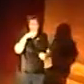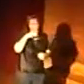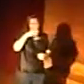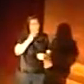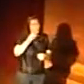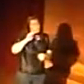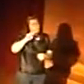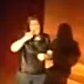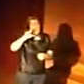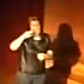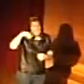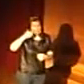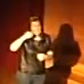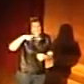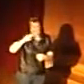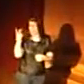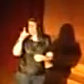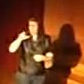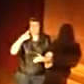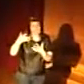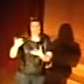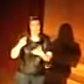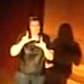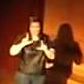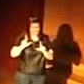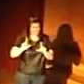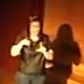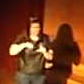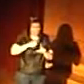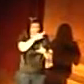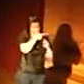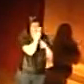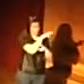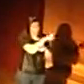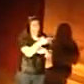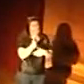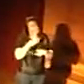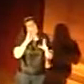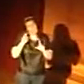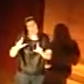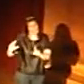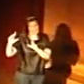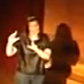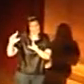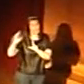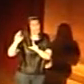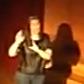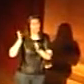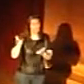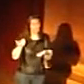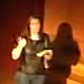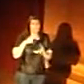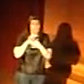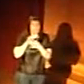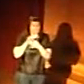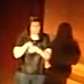de Los madrazos y que es una pieza que está aquí en el Museo y no quería dejar de ponérsela pero ya me da pie a